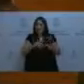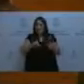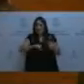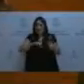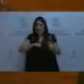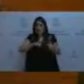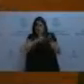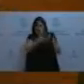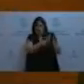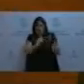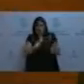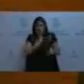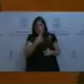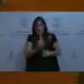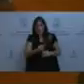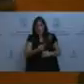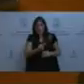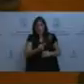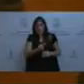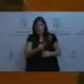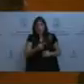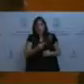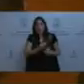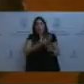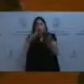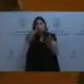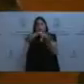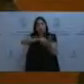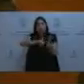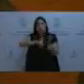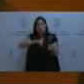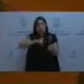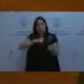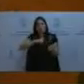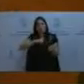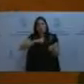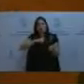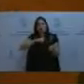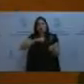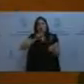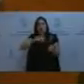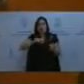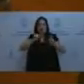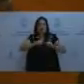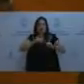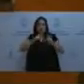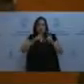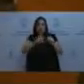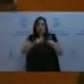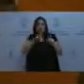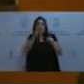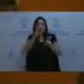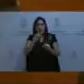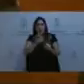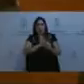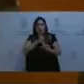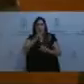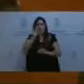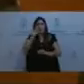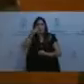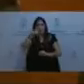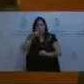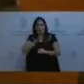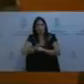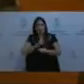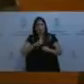hacía usted mención anteriormente, a los establecimientos residenciales para ancianos de Asturias, el pasado 20 de noviembre de 2015 esta Cámara aprobó una moción